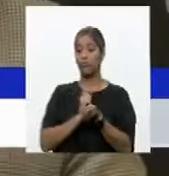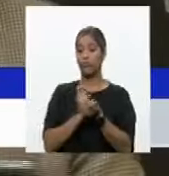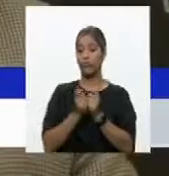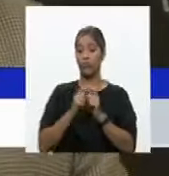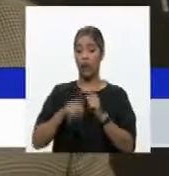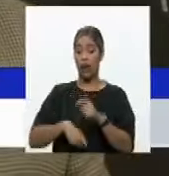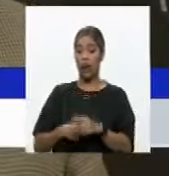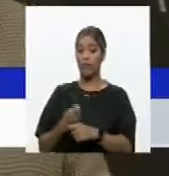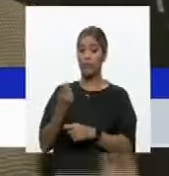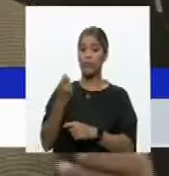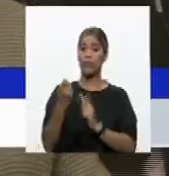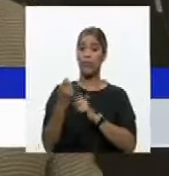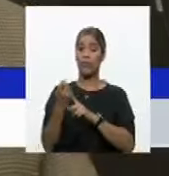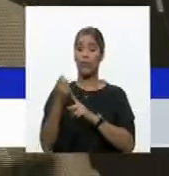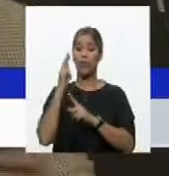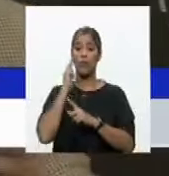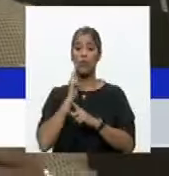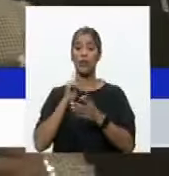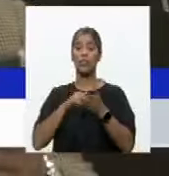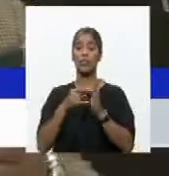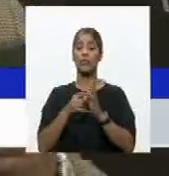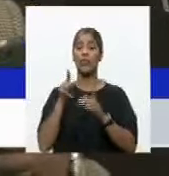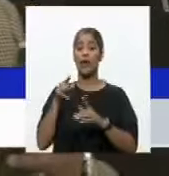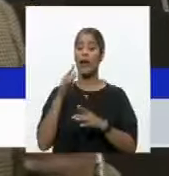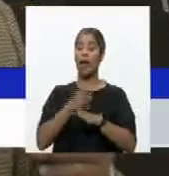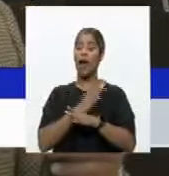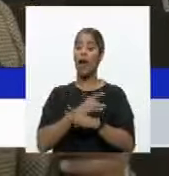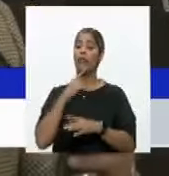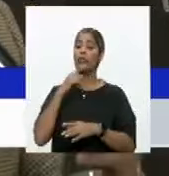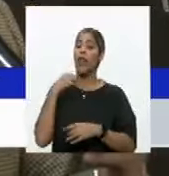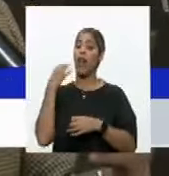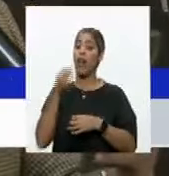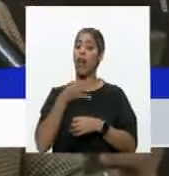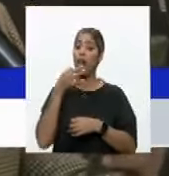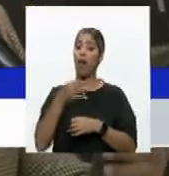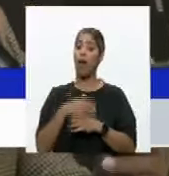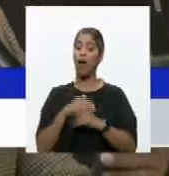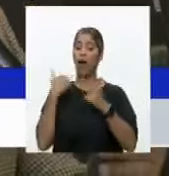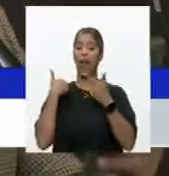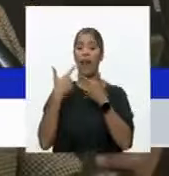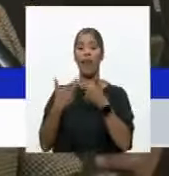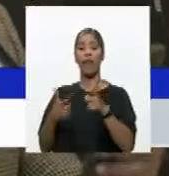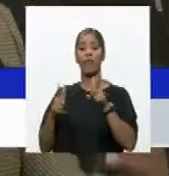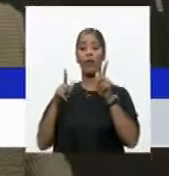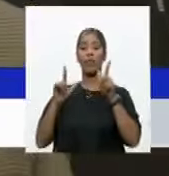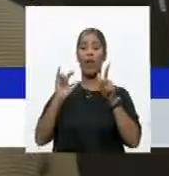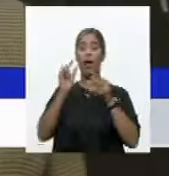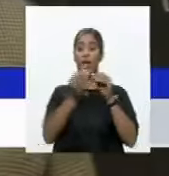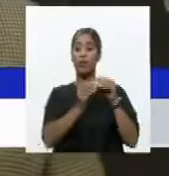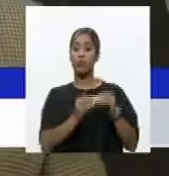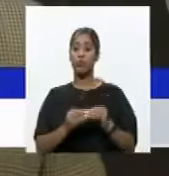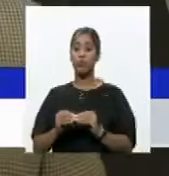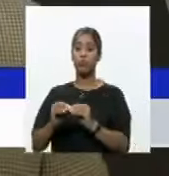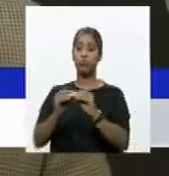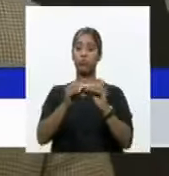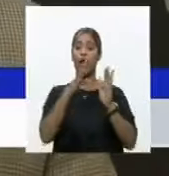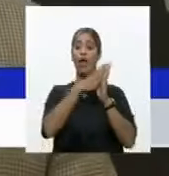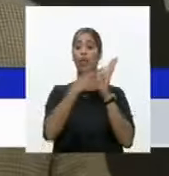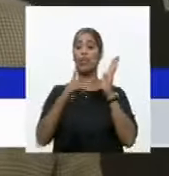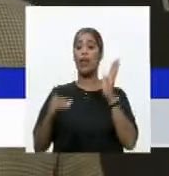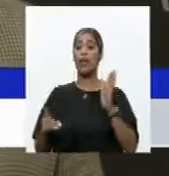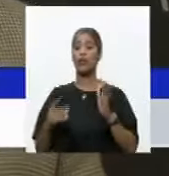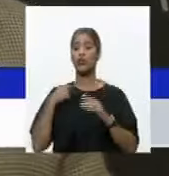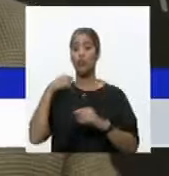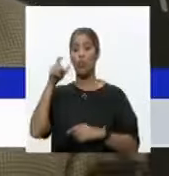espada del libertador en un símbolo, como él lo dijo en ese momento, de la libertad y la restauración de los derechos de